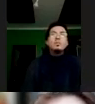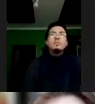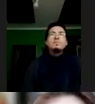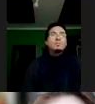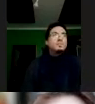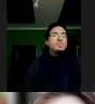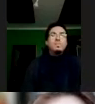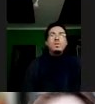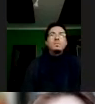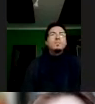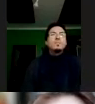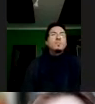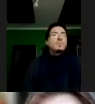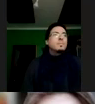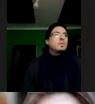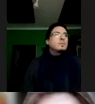perfecto.